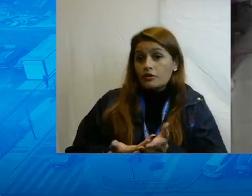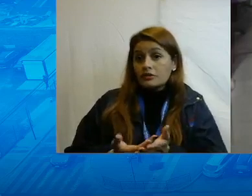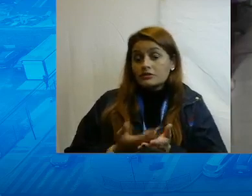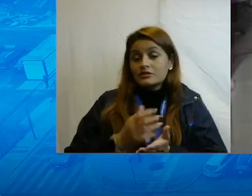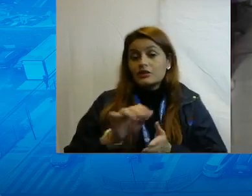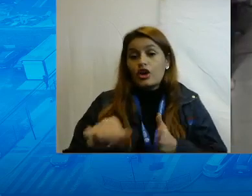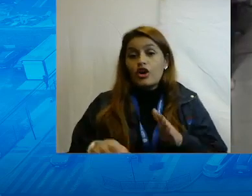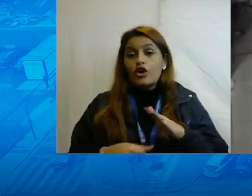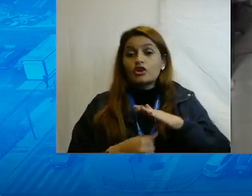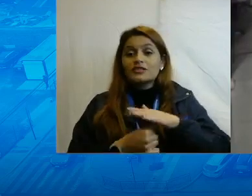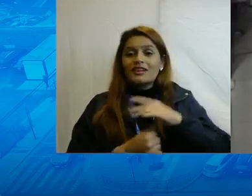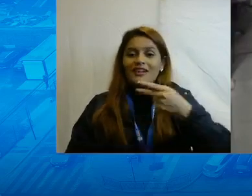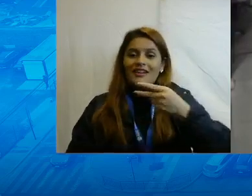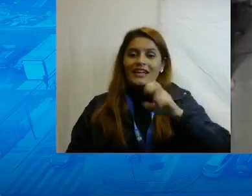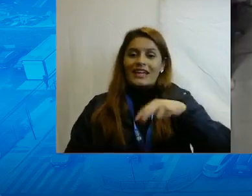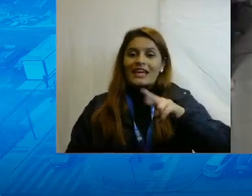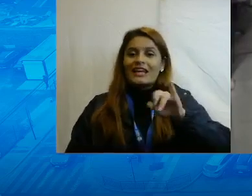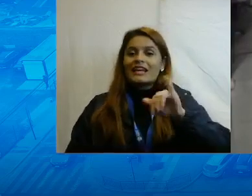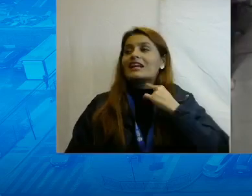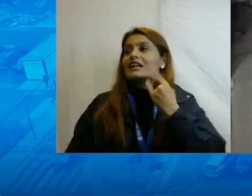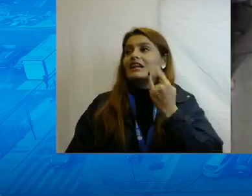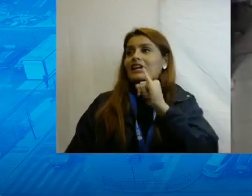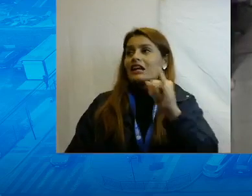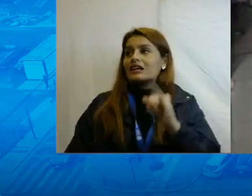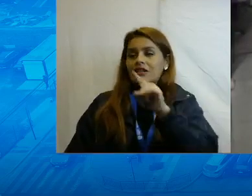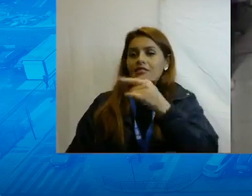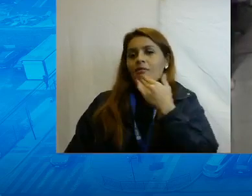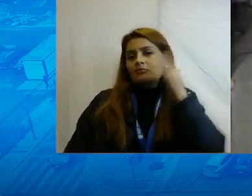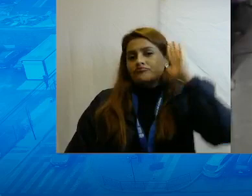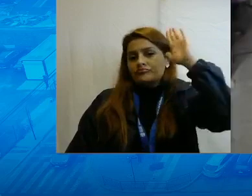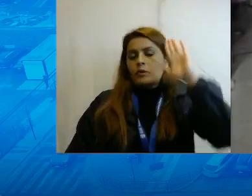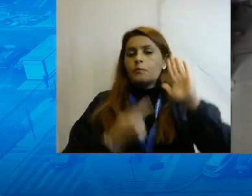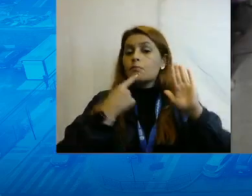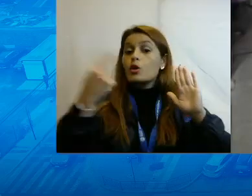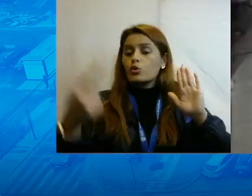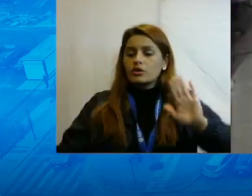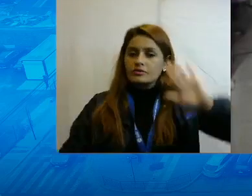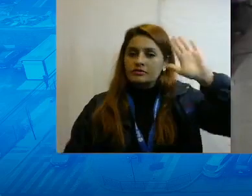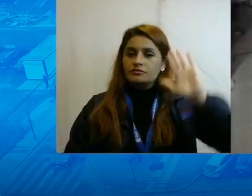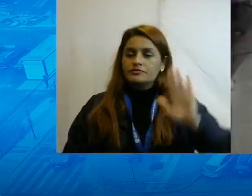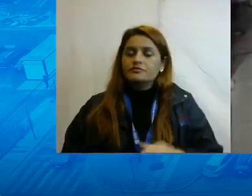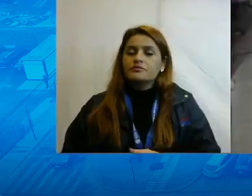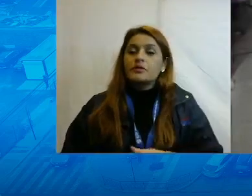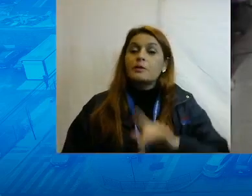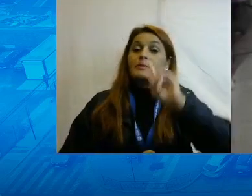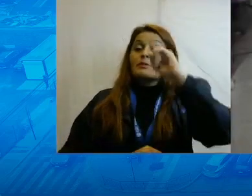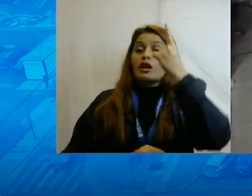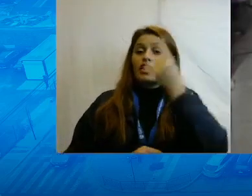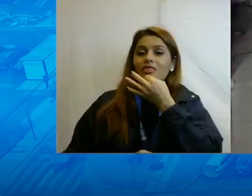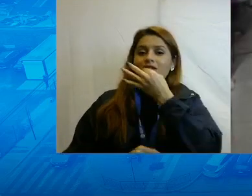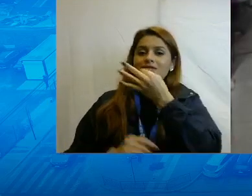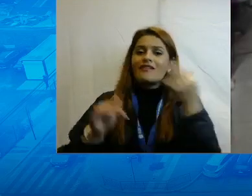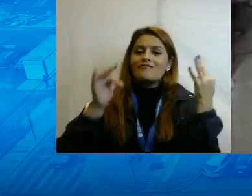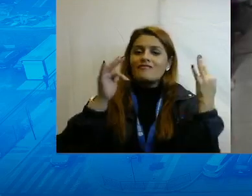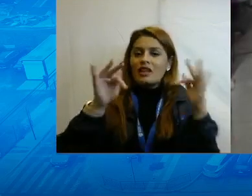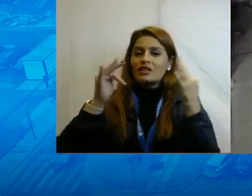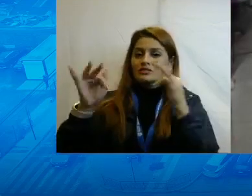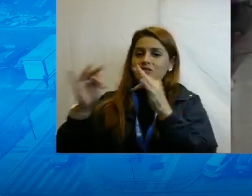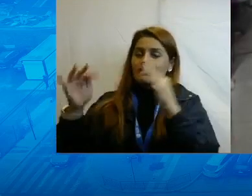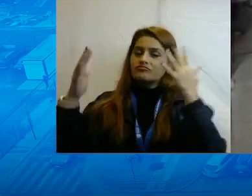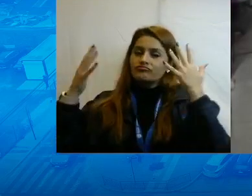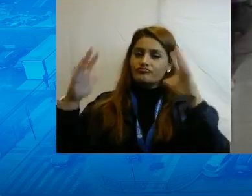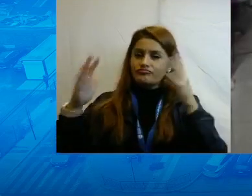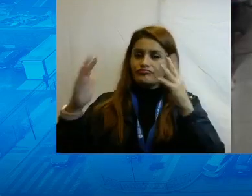Enríquez quisiera, así que le voy a dar la palabra. Gracias, alcaldesa. Bueno, primero felicitar al equipo. En no